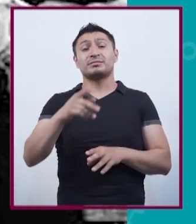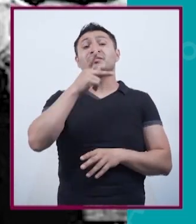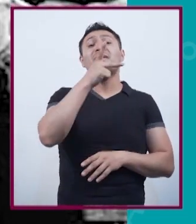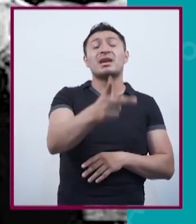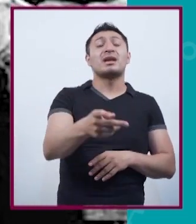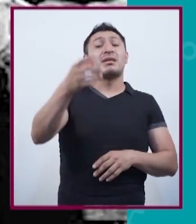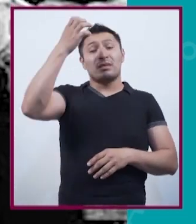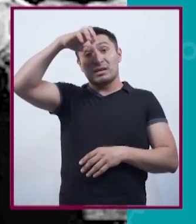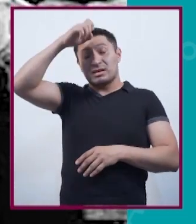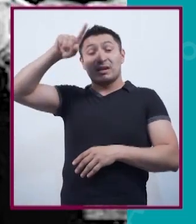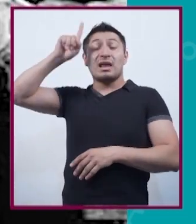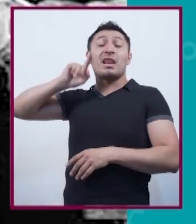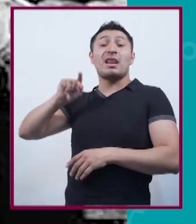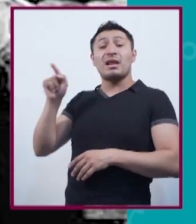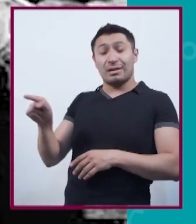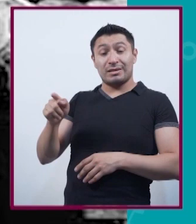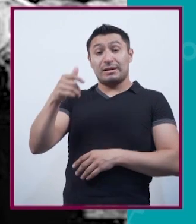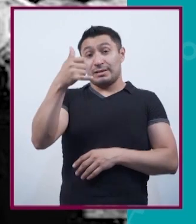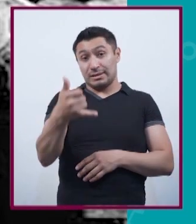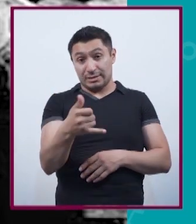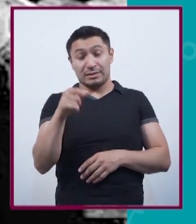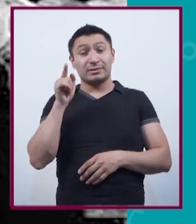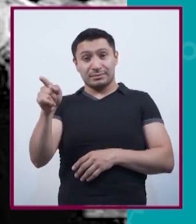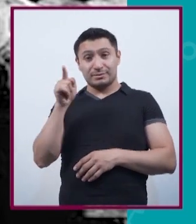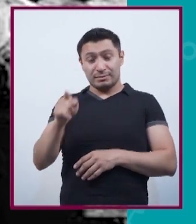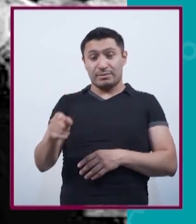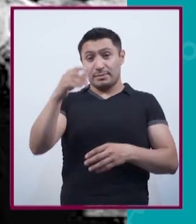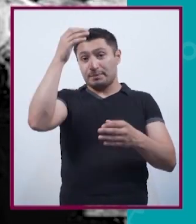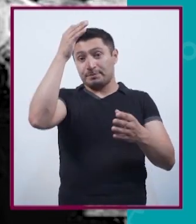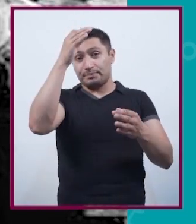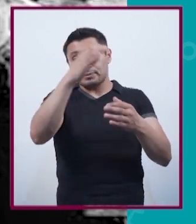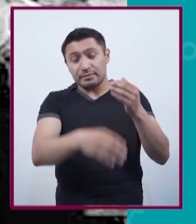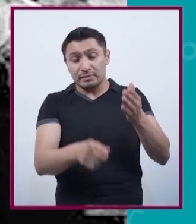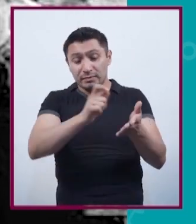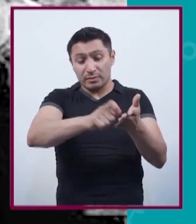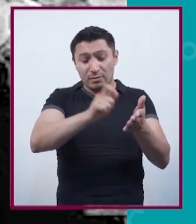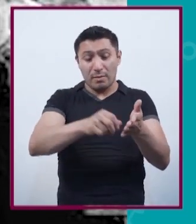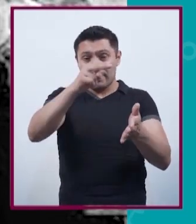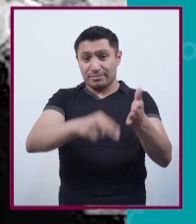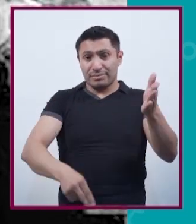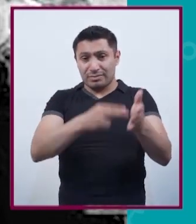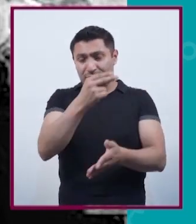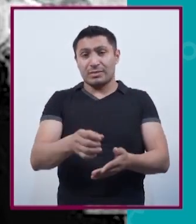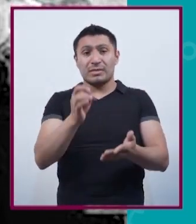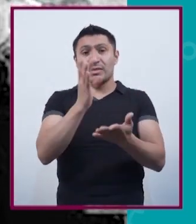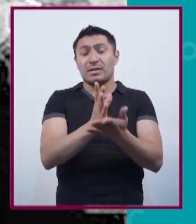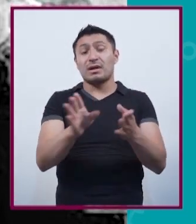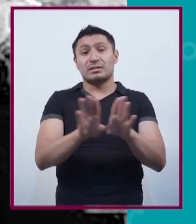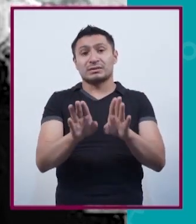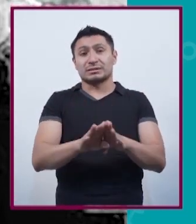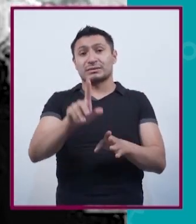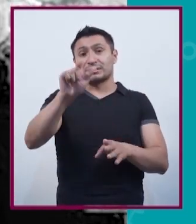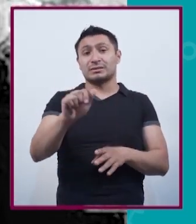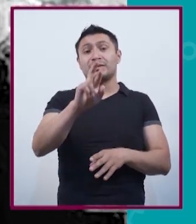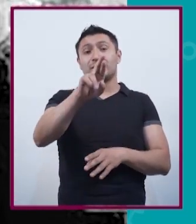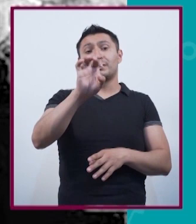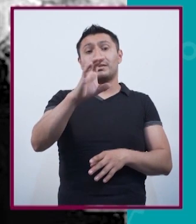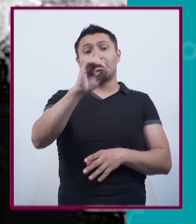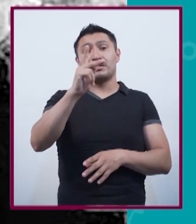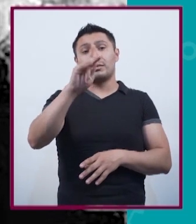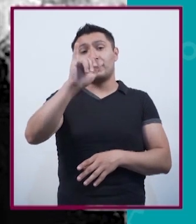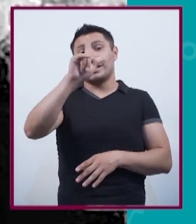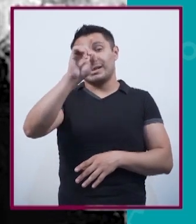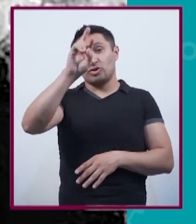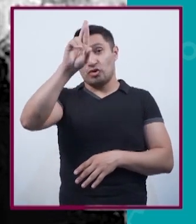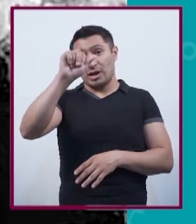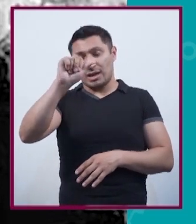Por esta razón, la introducción a esta obra inicia con una frase contundente: palabras de la extranjera, y, de